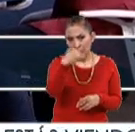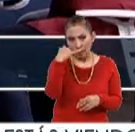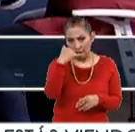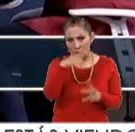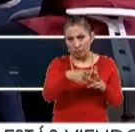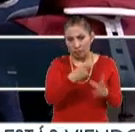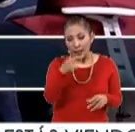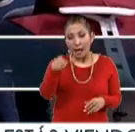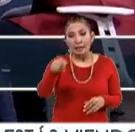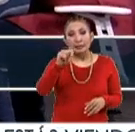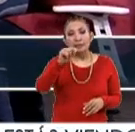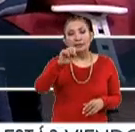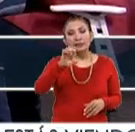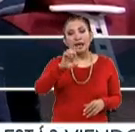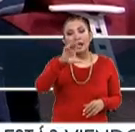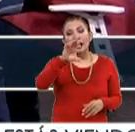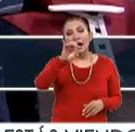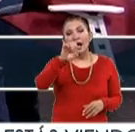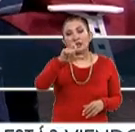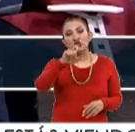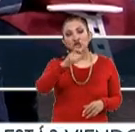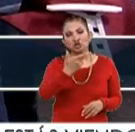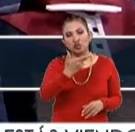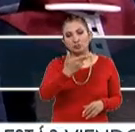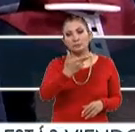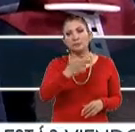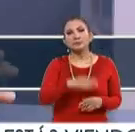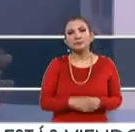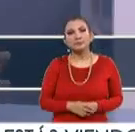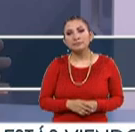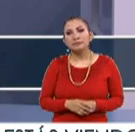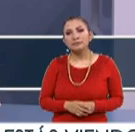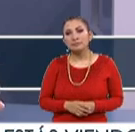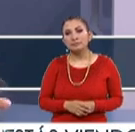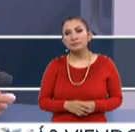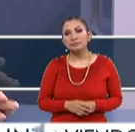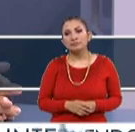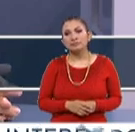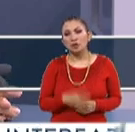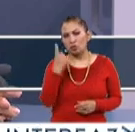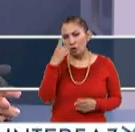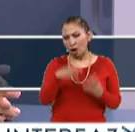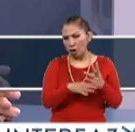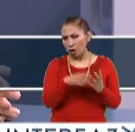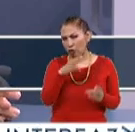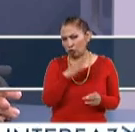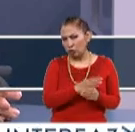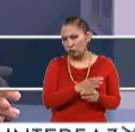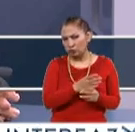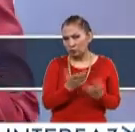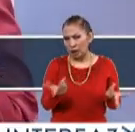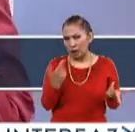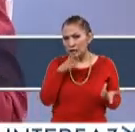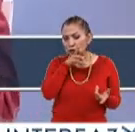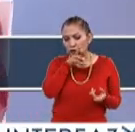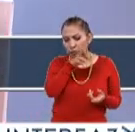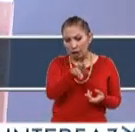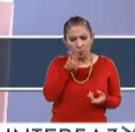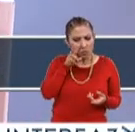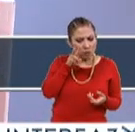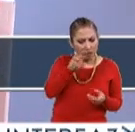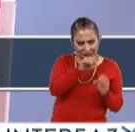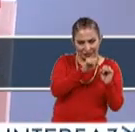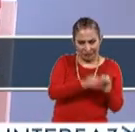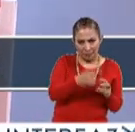Yucatán, en Tekash, precisamente. Y sí, claro, porque una de las cosas es que los resultados